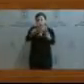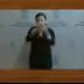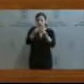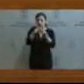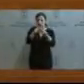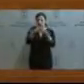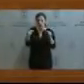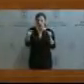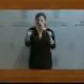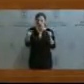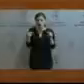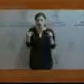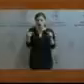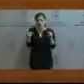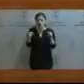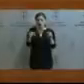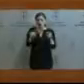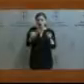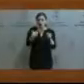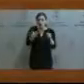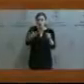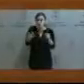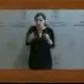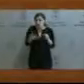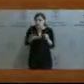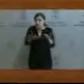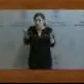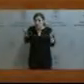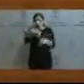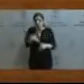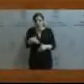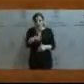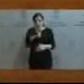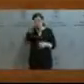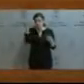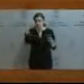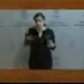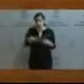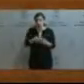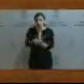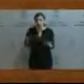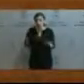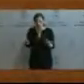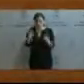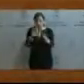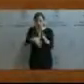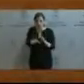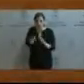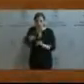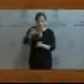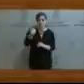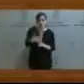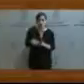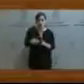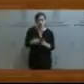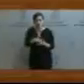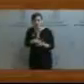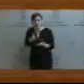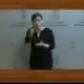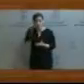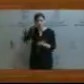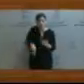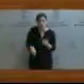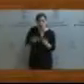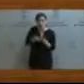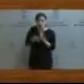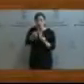según la técnica, se les niega toda posibilidad y, además, cuando por fin se le ofrece, tarde y mal, se pone en duda su profesionalidad como si fuera un retrasado o un maldito